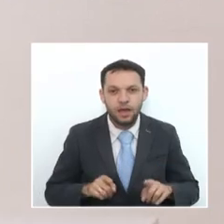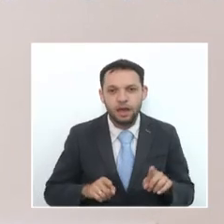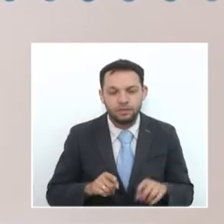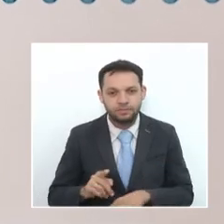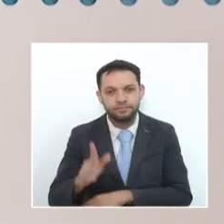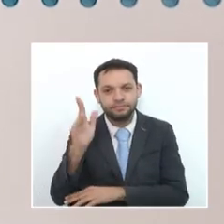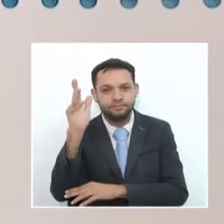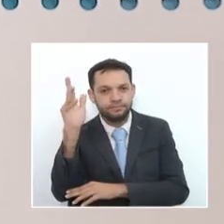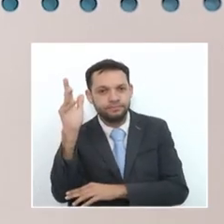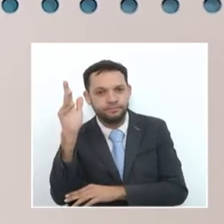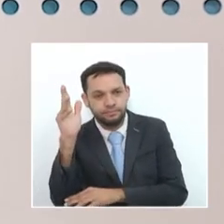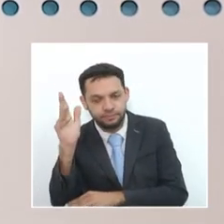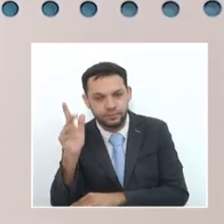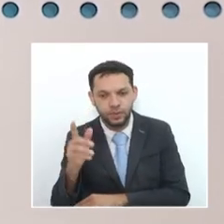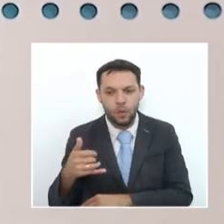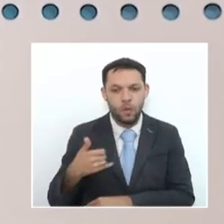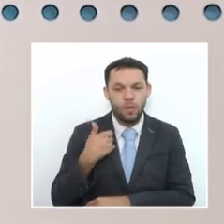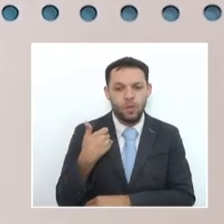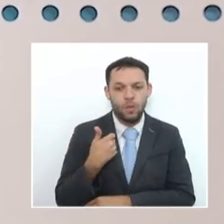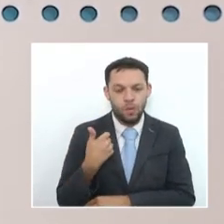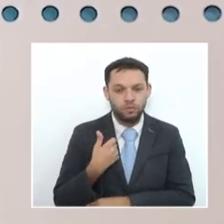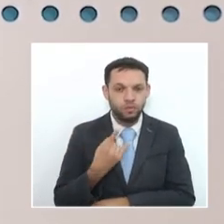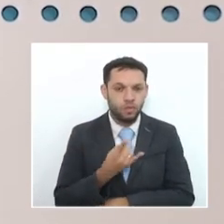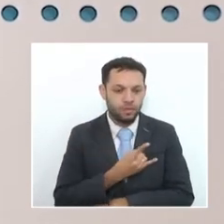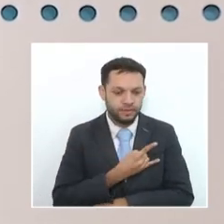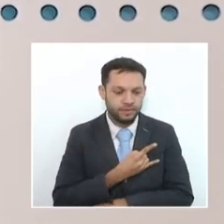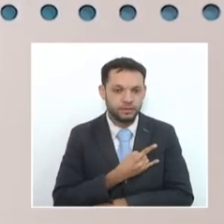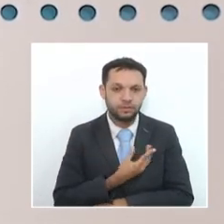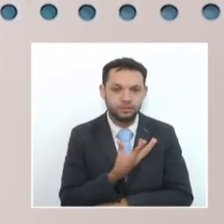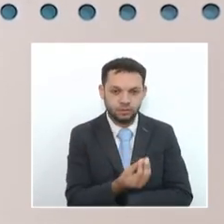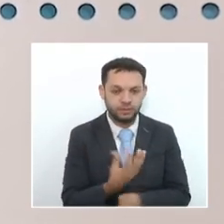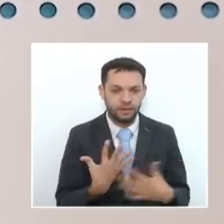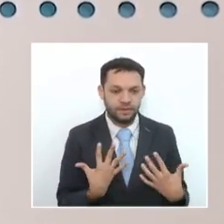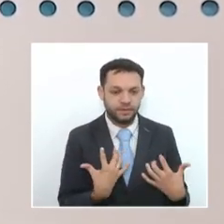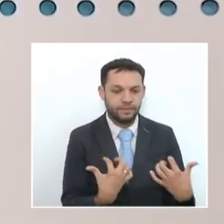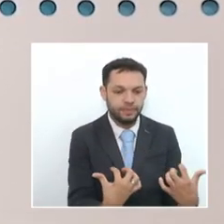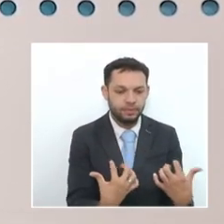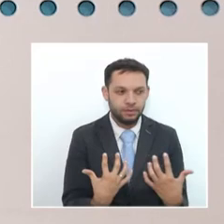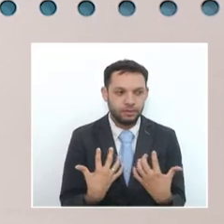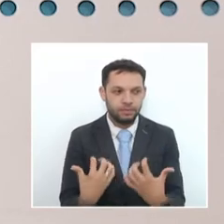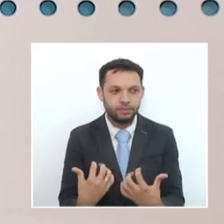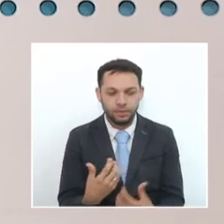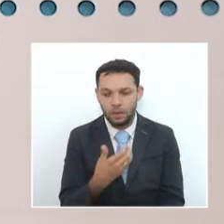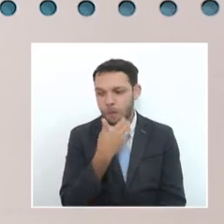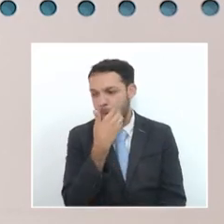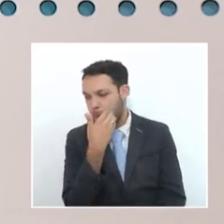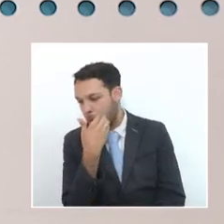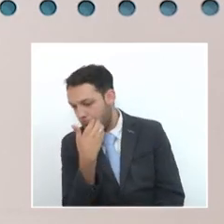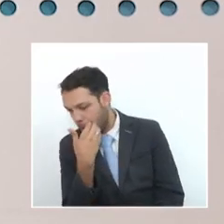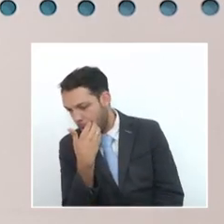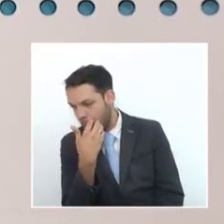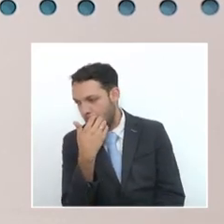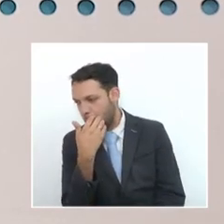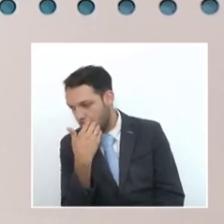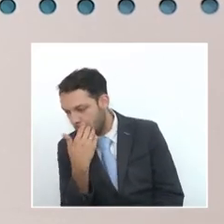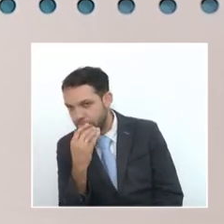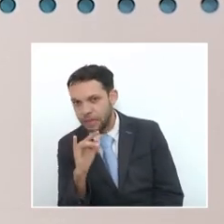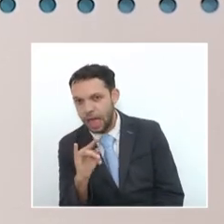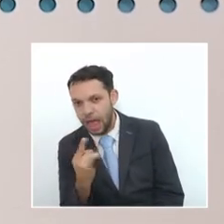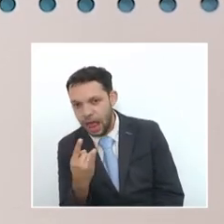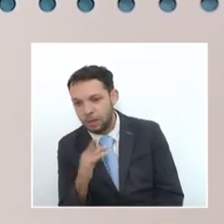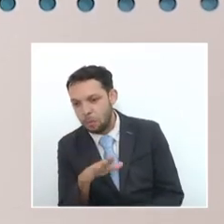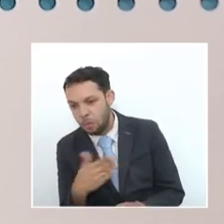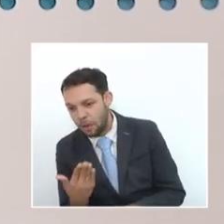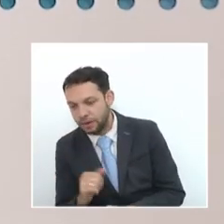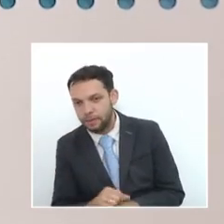conferencias a gente joven, universidades y demás, y uno escucha por ahí, de algo nos vamos a morir, porque